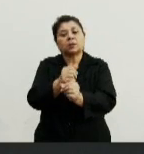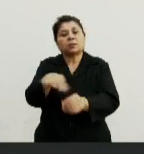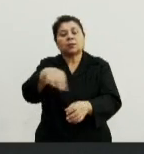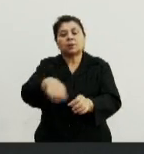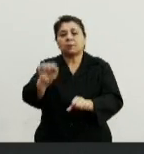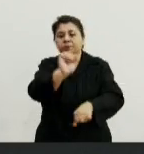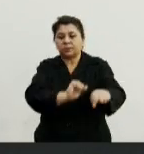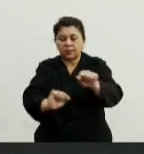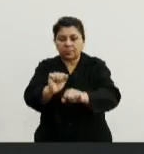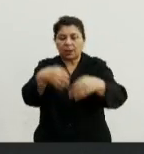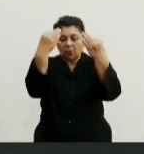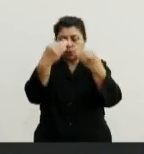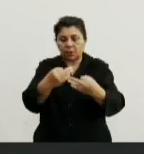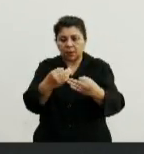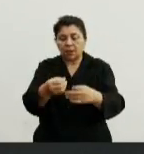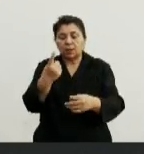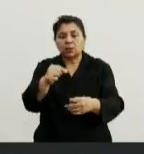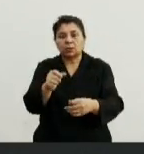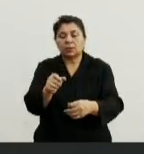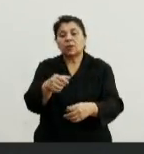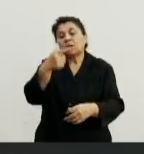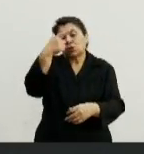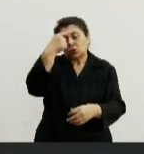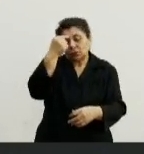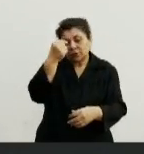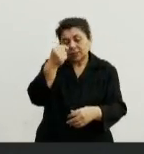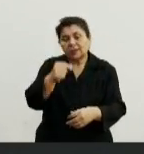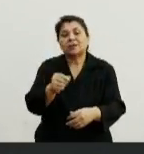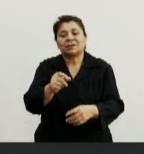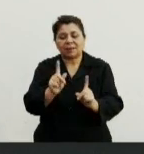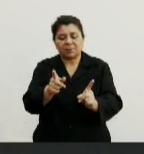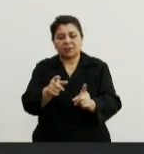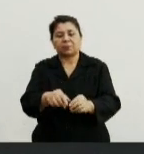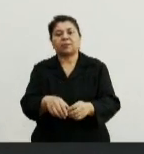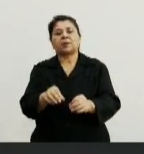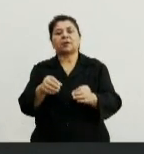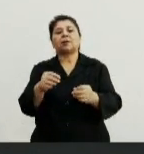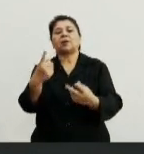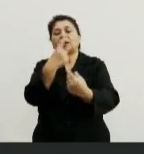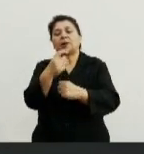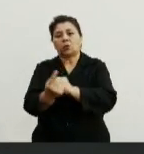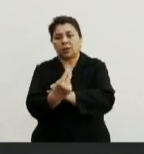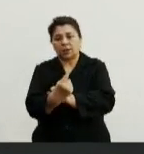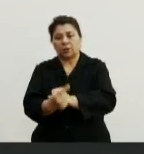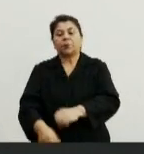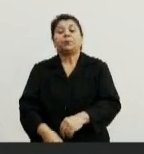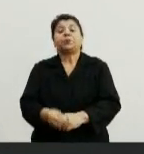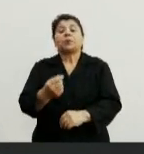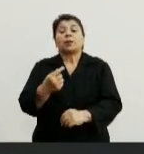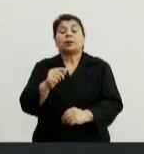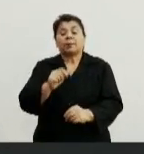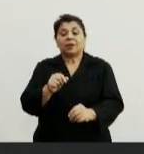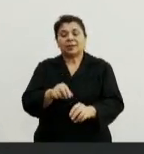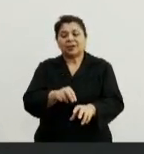toman el transporte de pasajeros y de sus choferes también la obligación de empezar a hacer uso de la puerta trasera para el ingreso